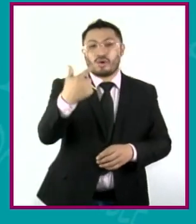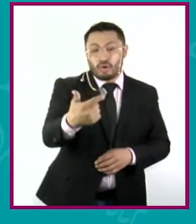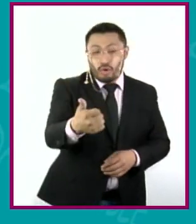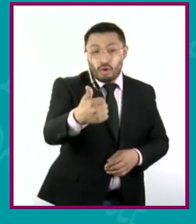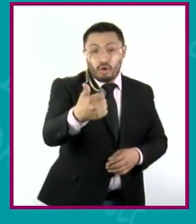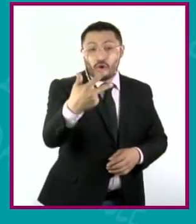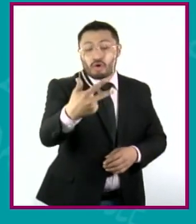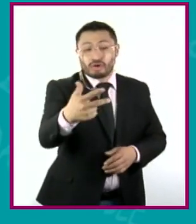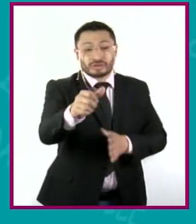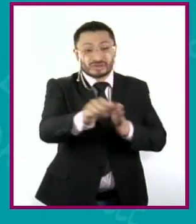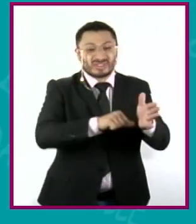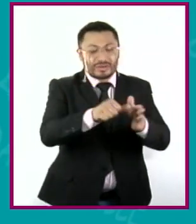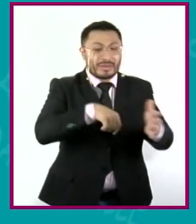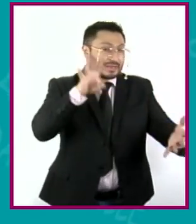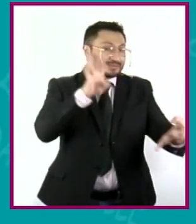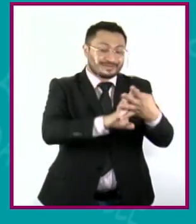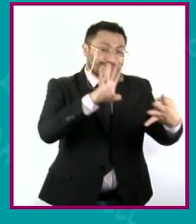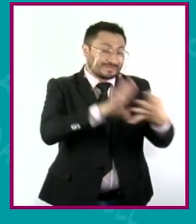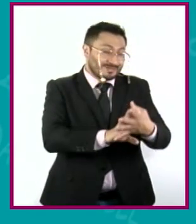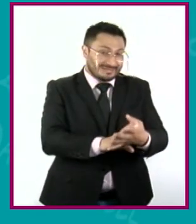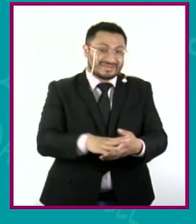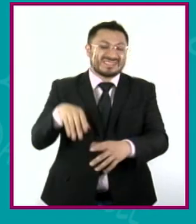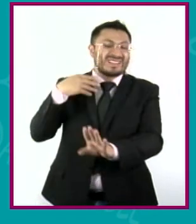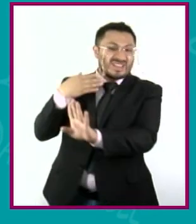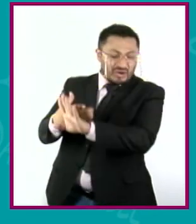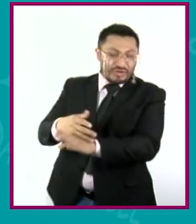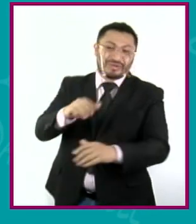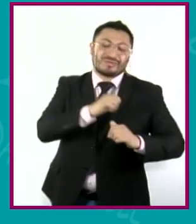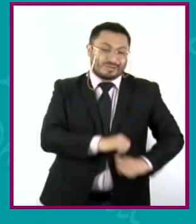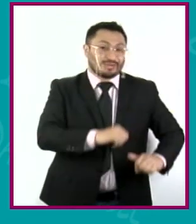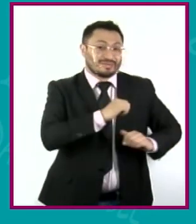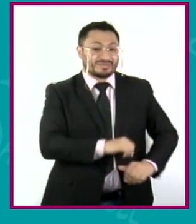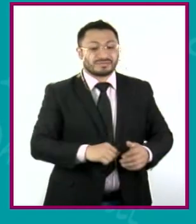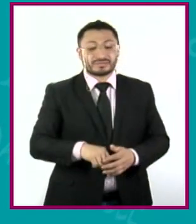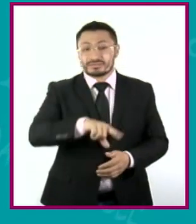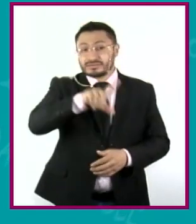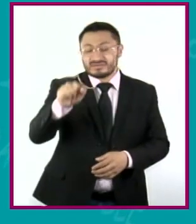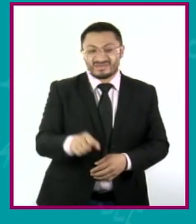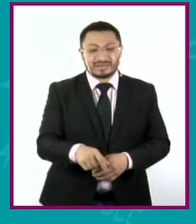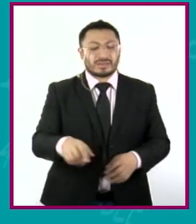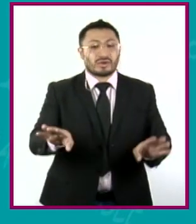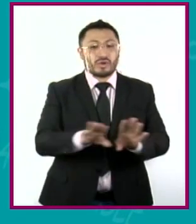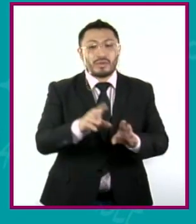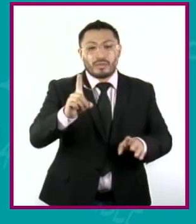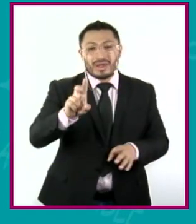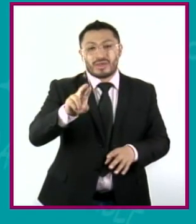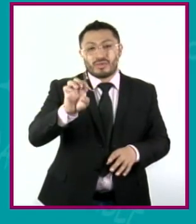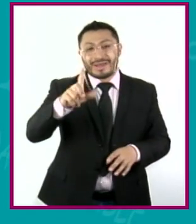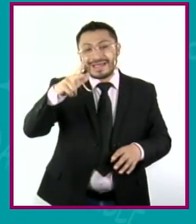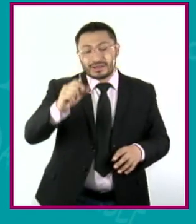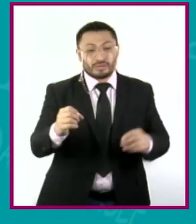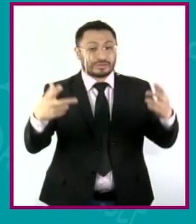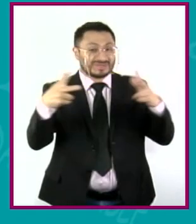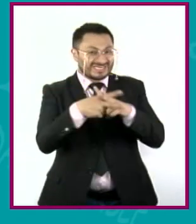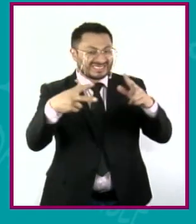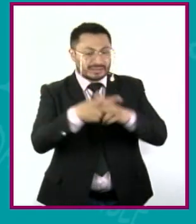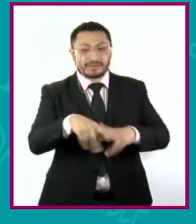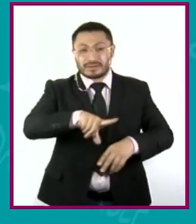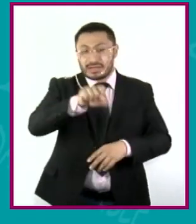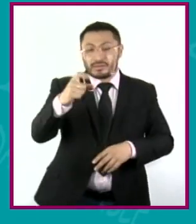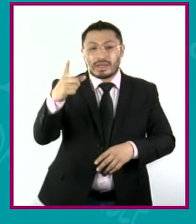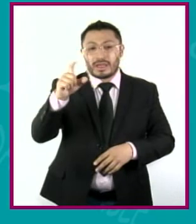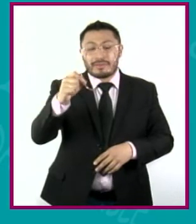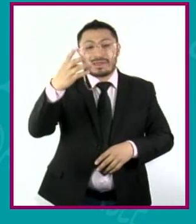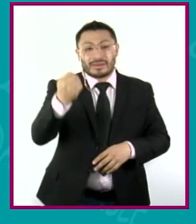burlarse de la autoridad. A fines de abril de 1832, fue desafiado a duelo. El 29 de mayo editó